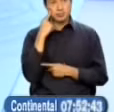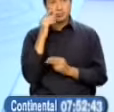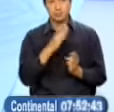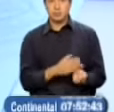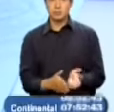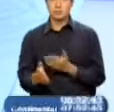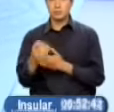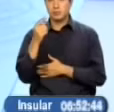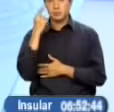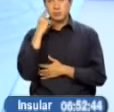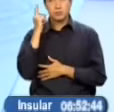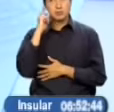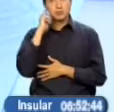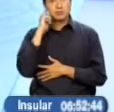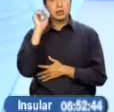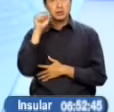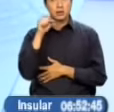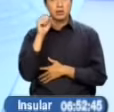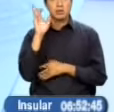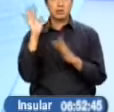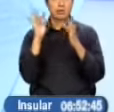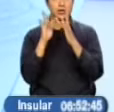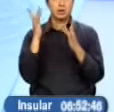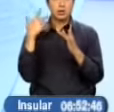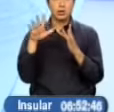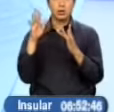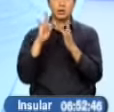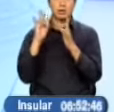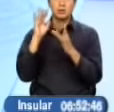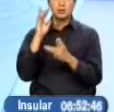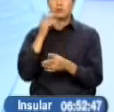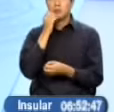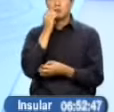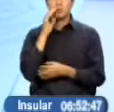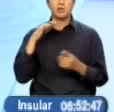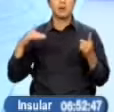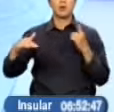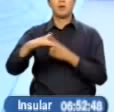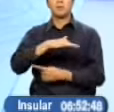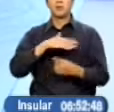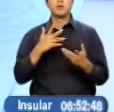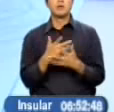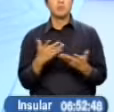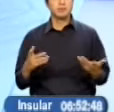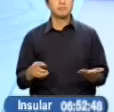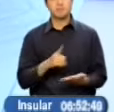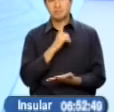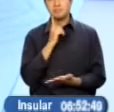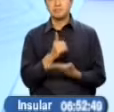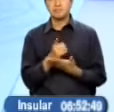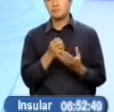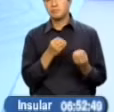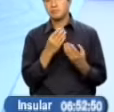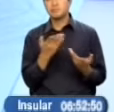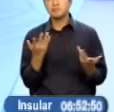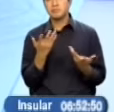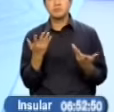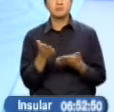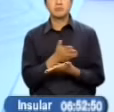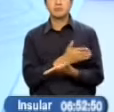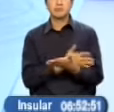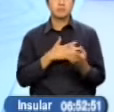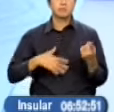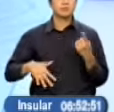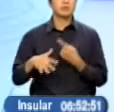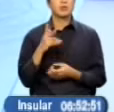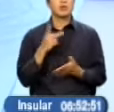el ratificó normalmente nuestro productor para proveer compartir todo este ambiente y por supuesto que también nos cuenta cuáles son los entretelones de lo